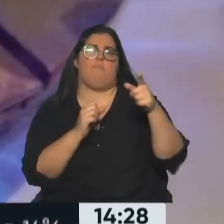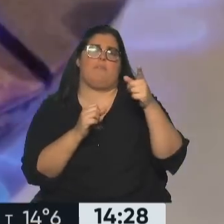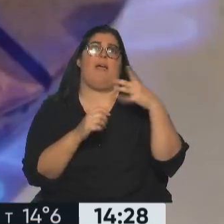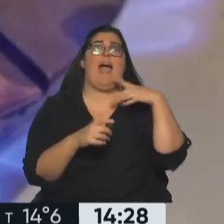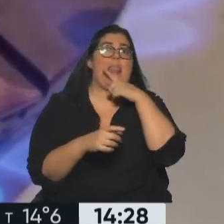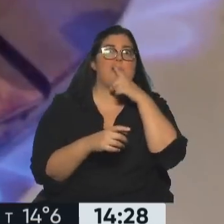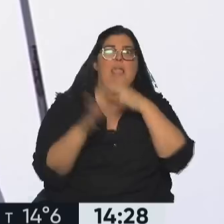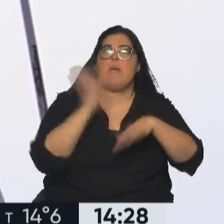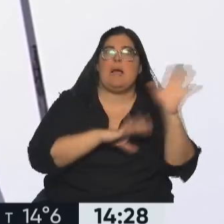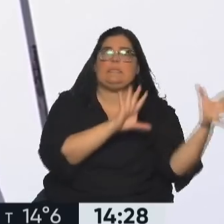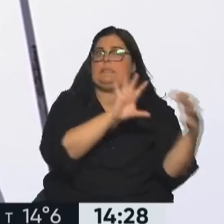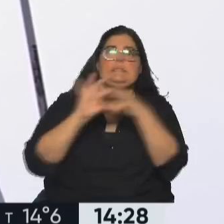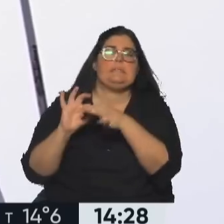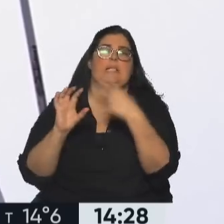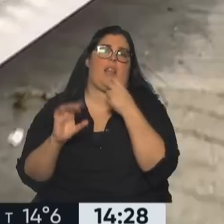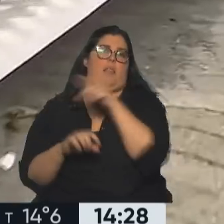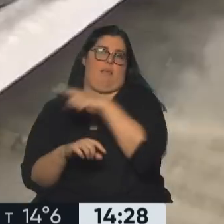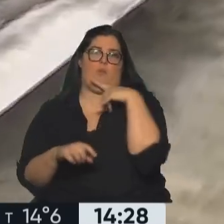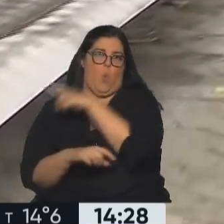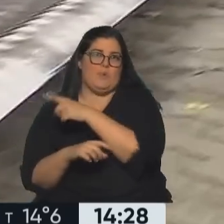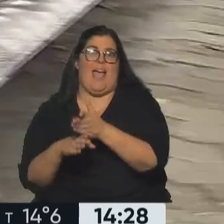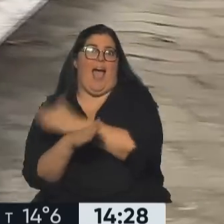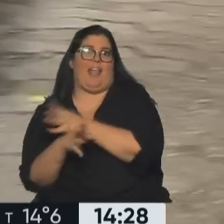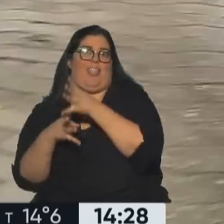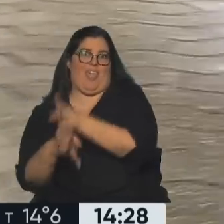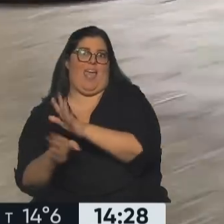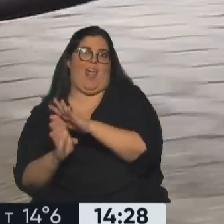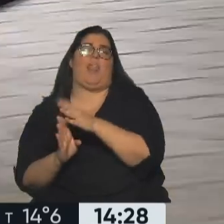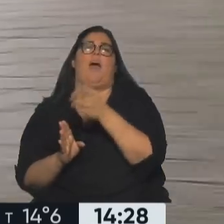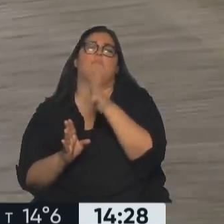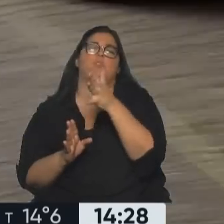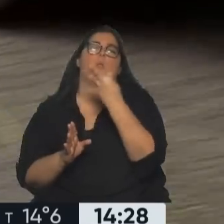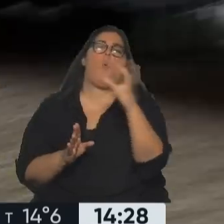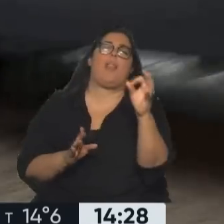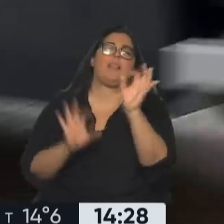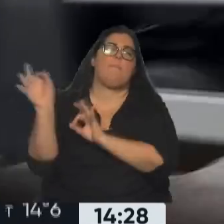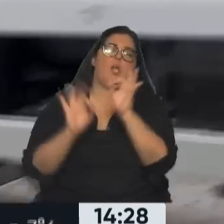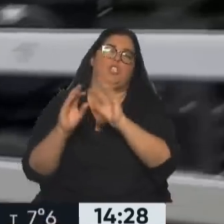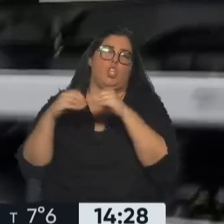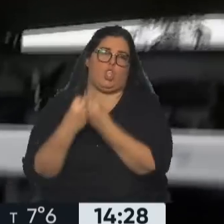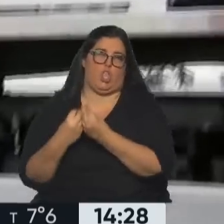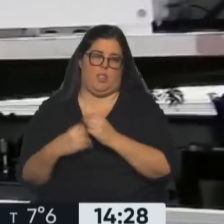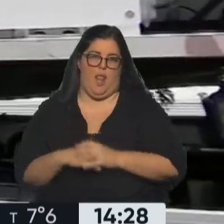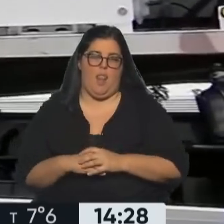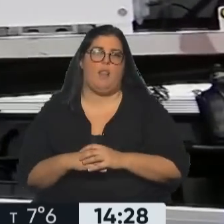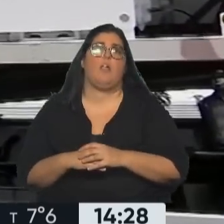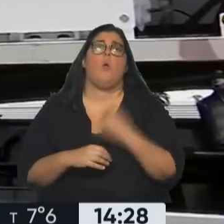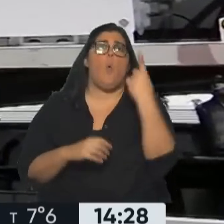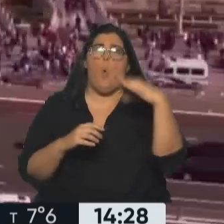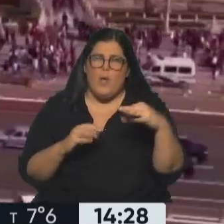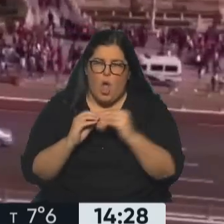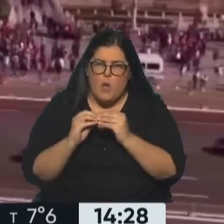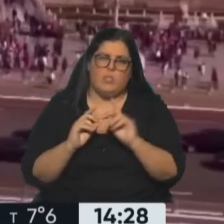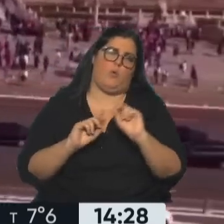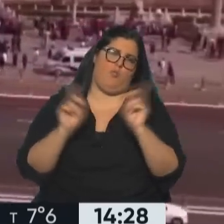las más dependientes de la energía rusa que antes de la guerra, rondaba el 40% del total. Pero no es la única causa.